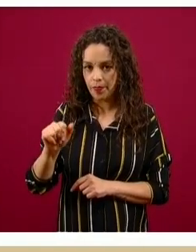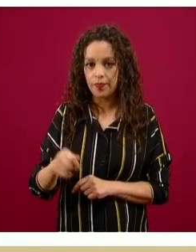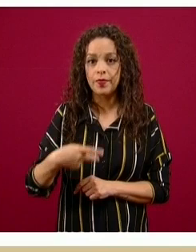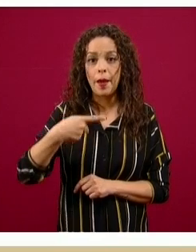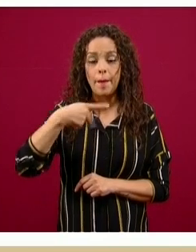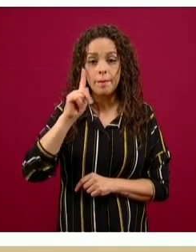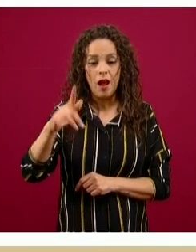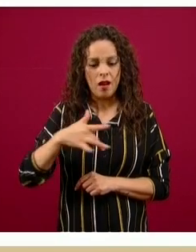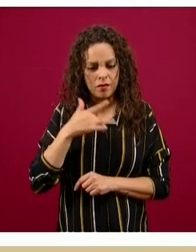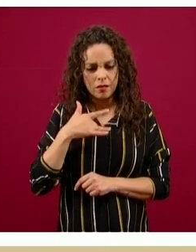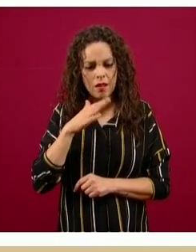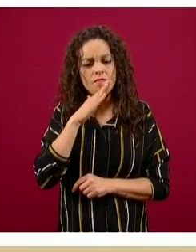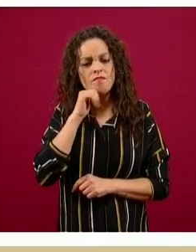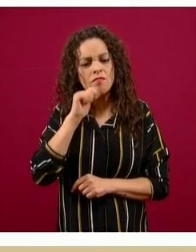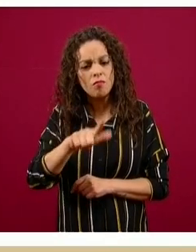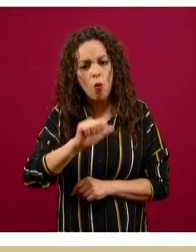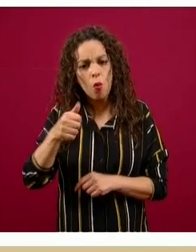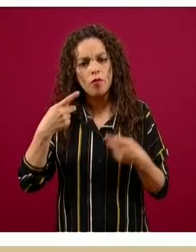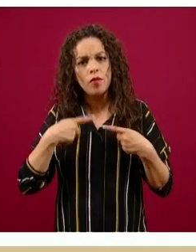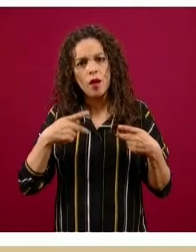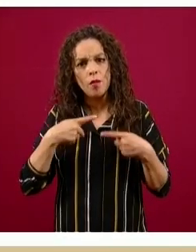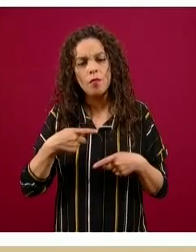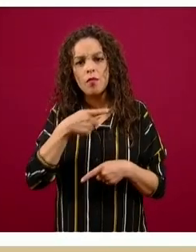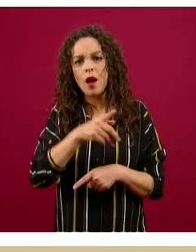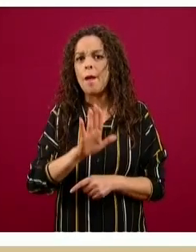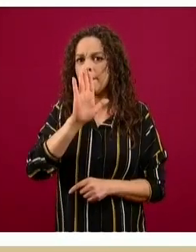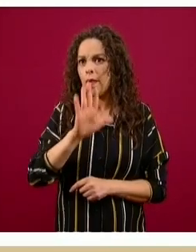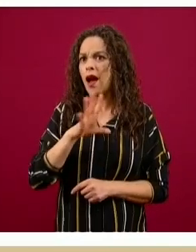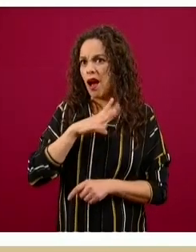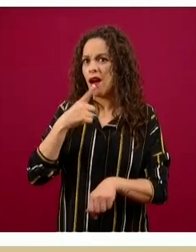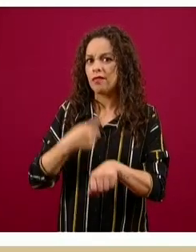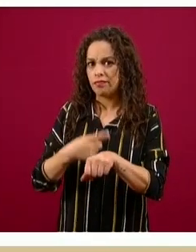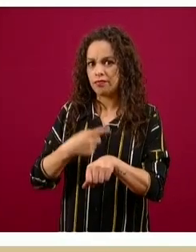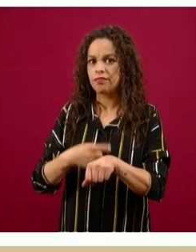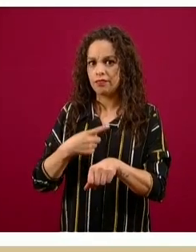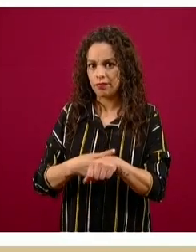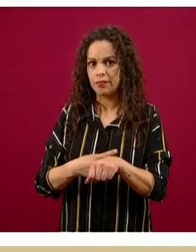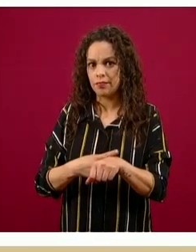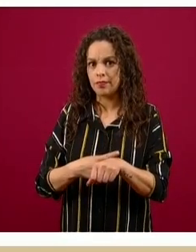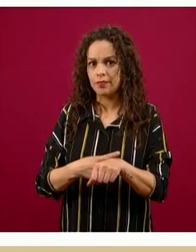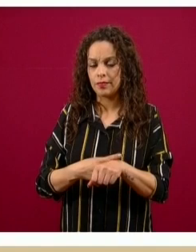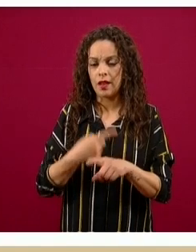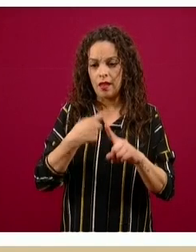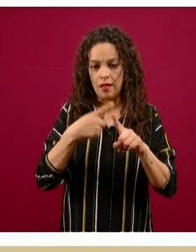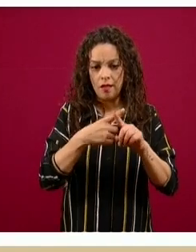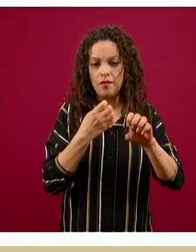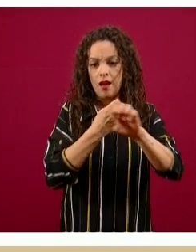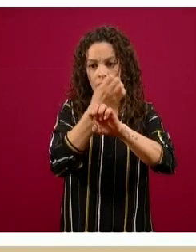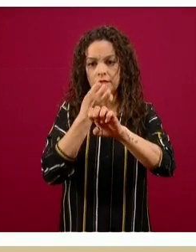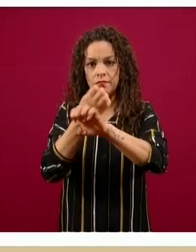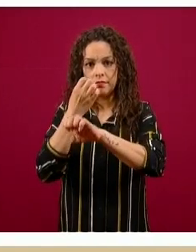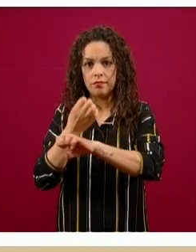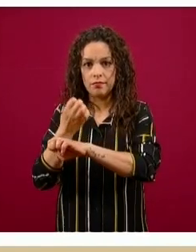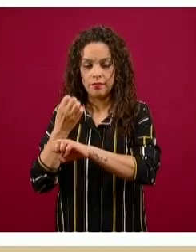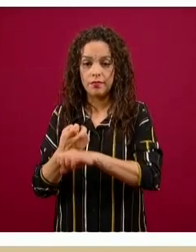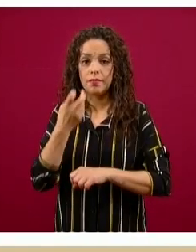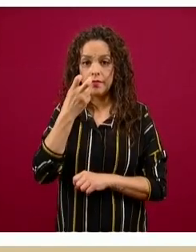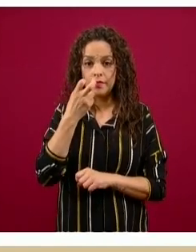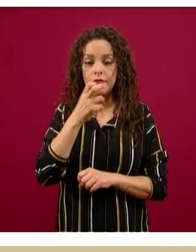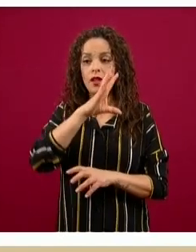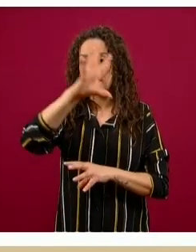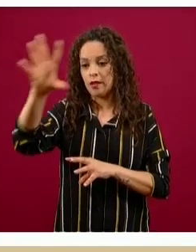presentaron signos y síntomas compatibles con la enfermedad en las 32 entidades federativas. Por lo tanto,